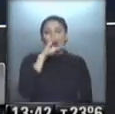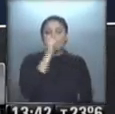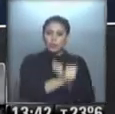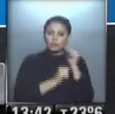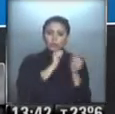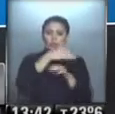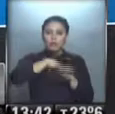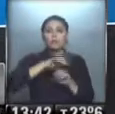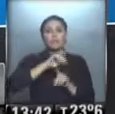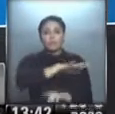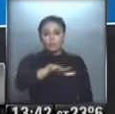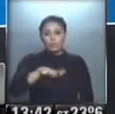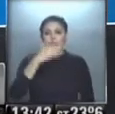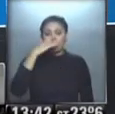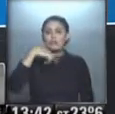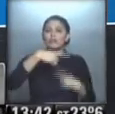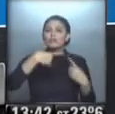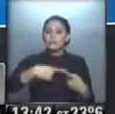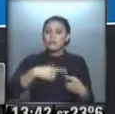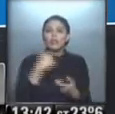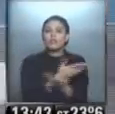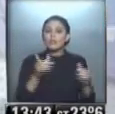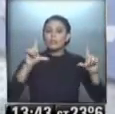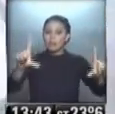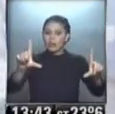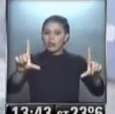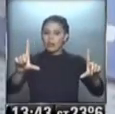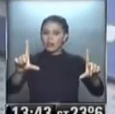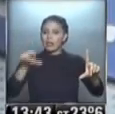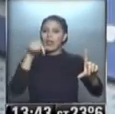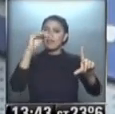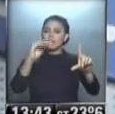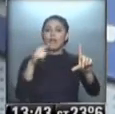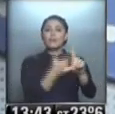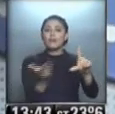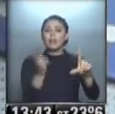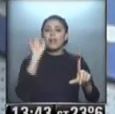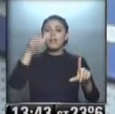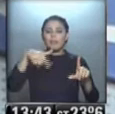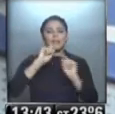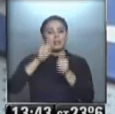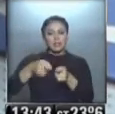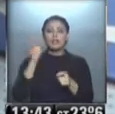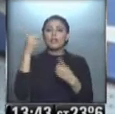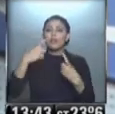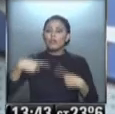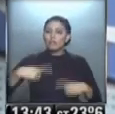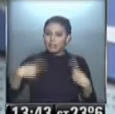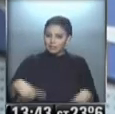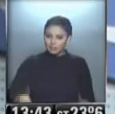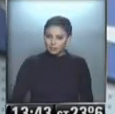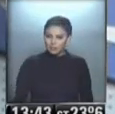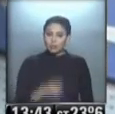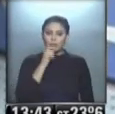centro de pagos tantos lugares a continuación vamos a buscar a mostrar una placa haciendo mención a lo que es el plan de pre otorgamiento y los requisitos jubilatorios a